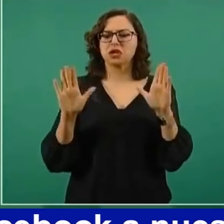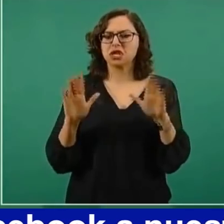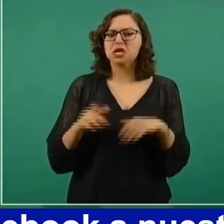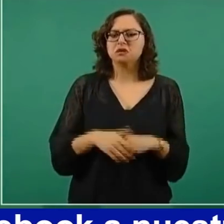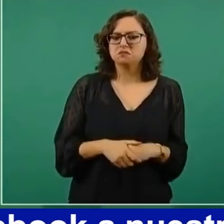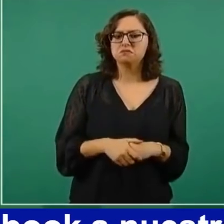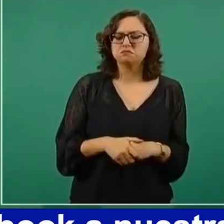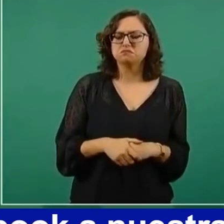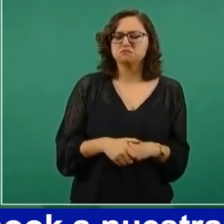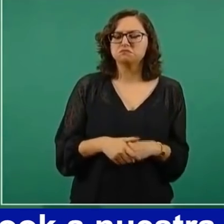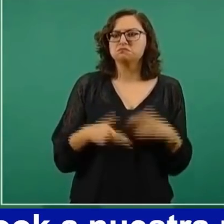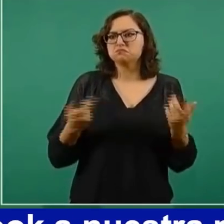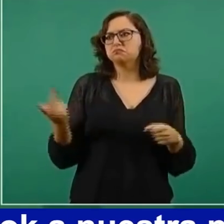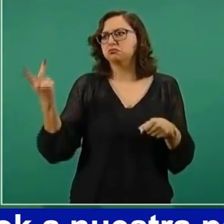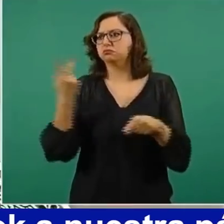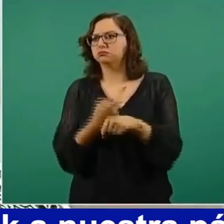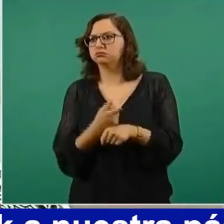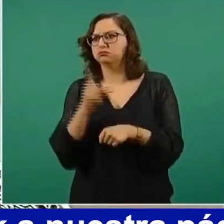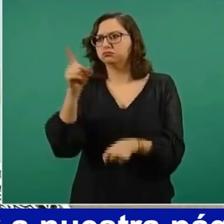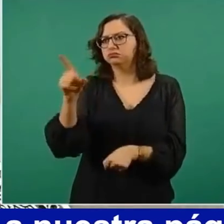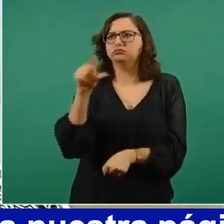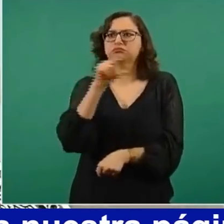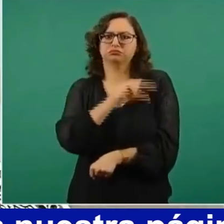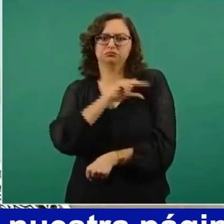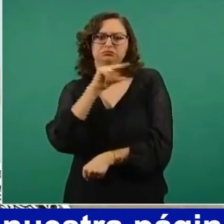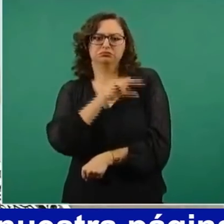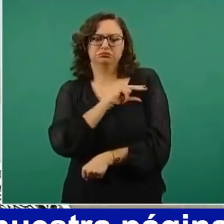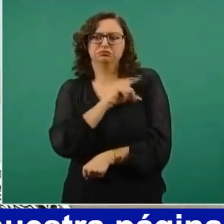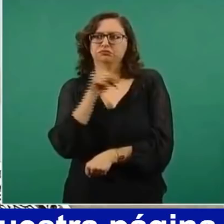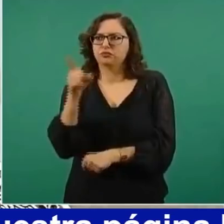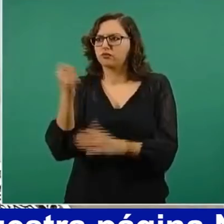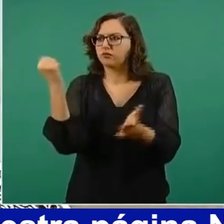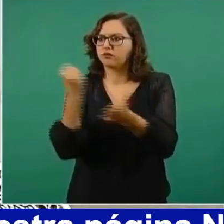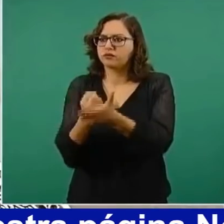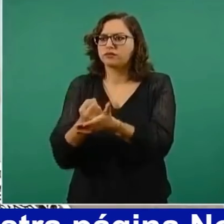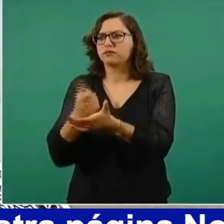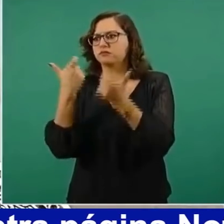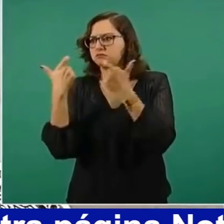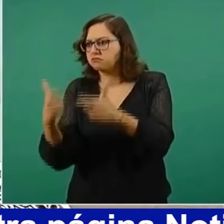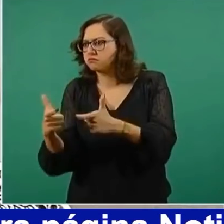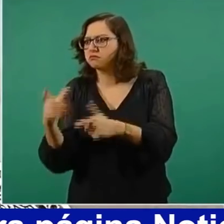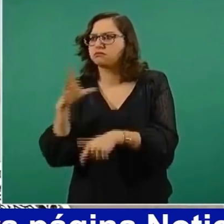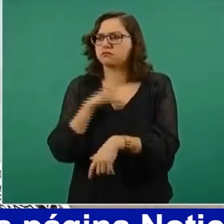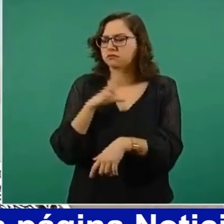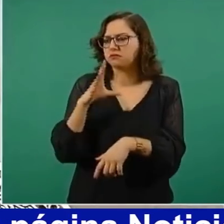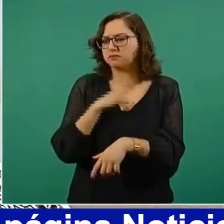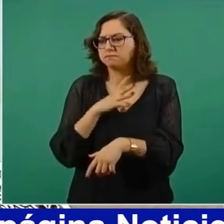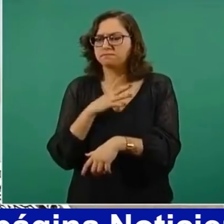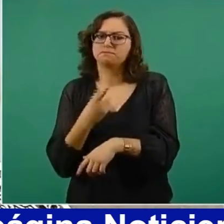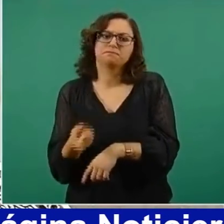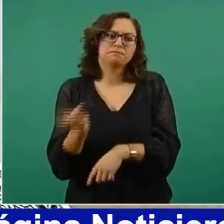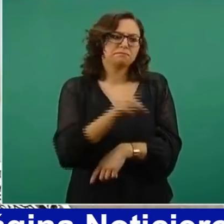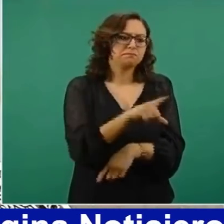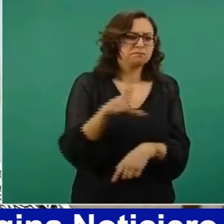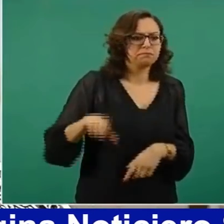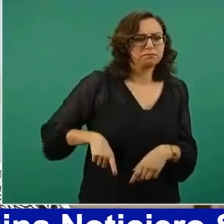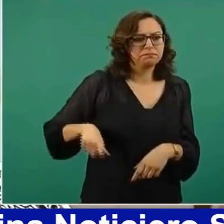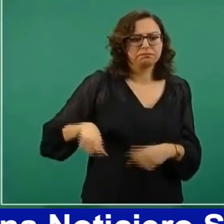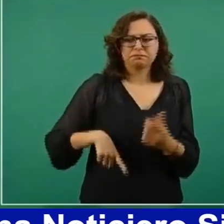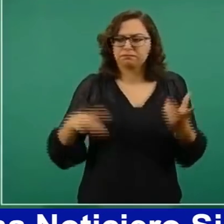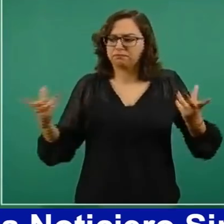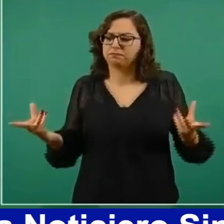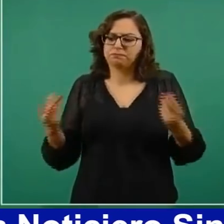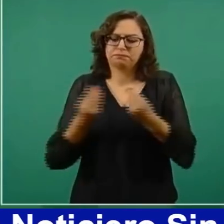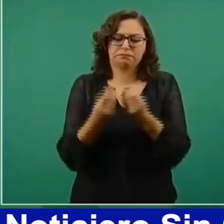tienen ciertos conocimientos acumulados, tienen patentes, tienen dinero y se pueden asociar con los gobiernos